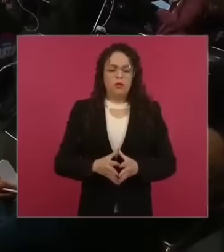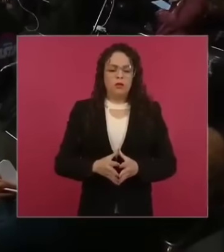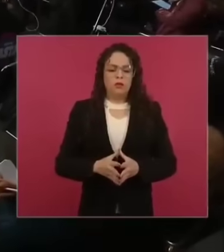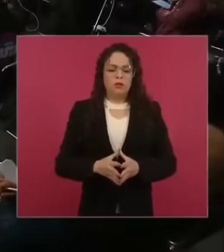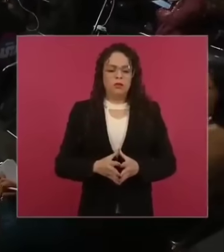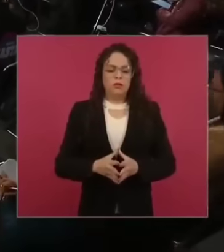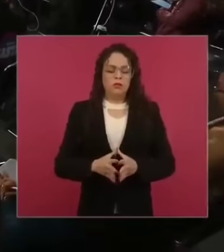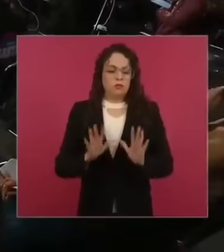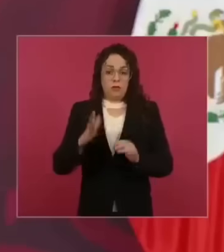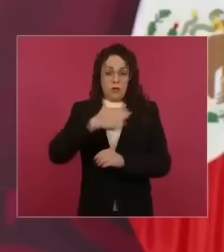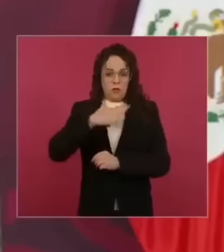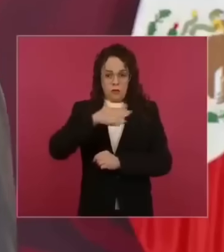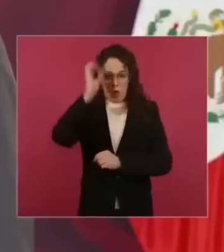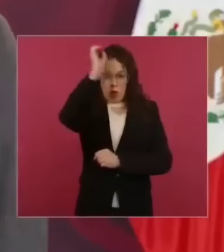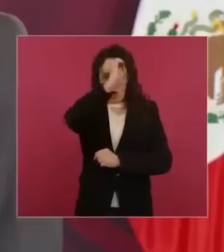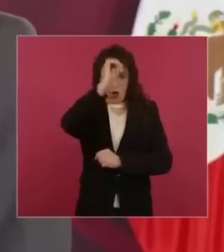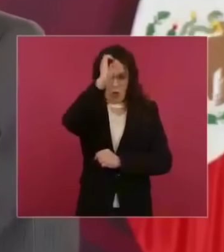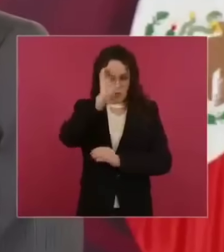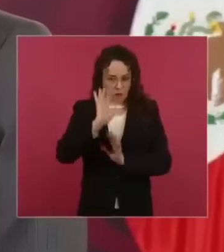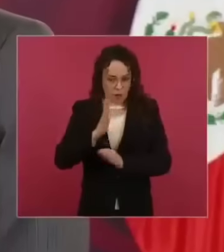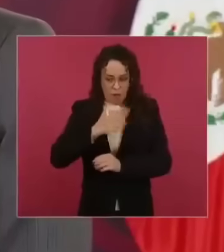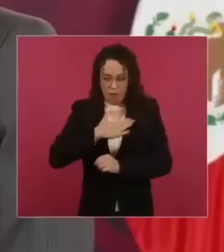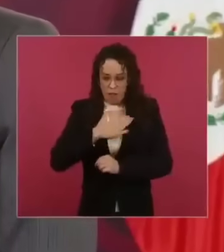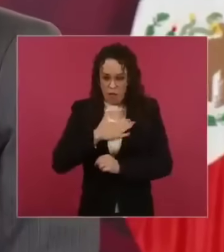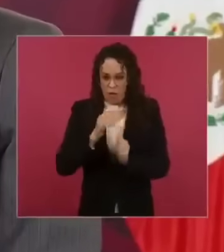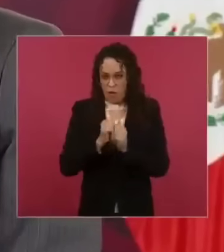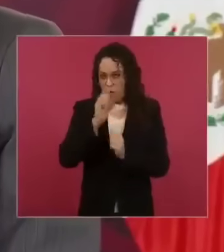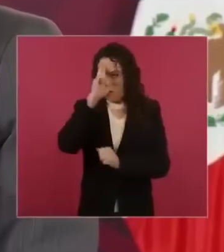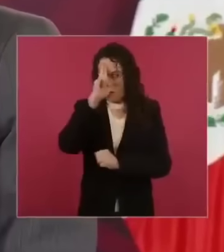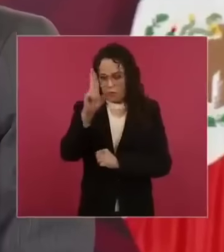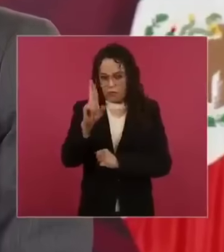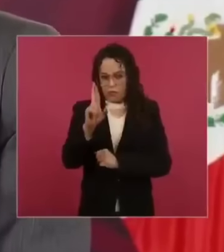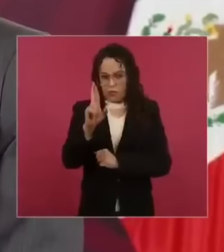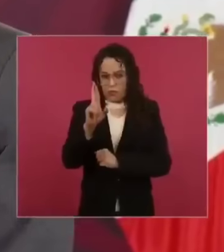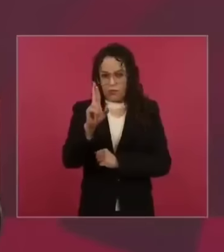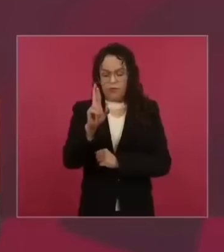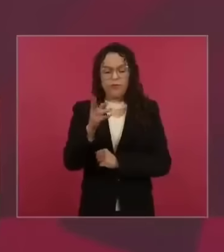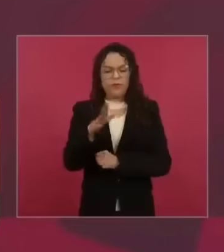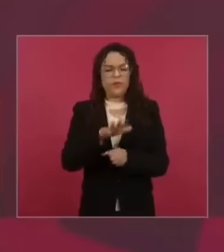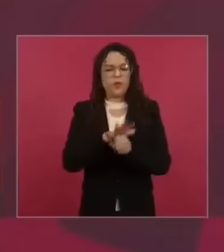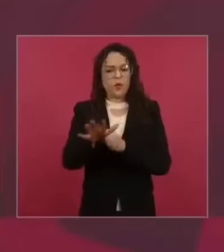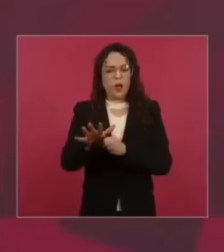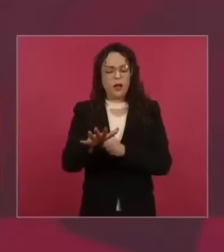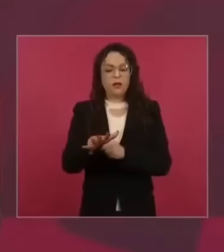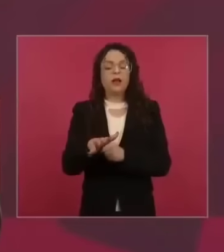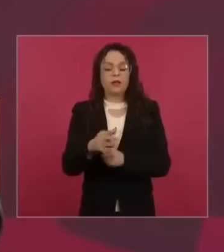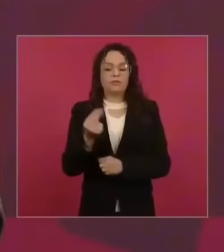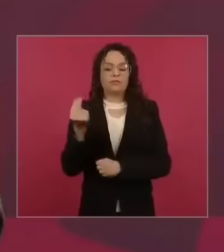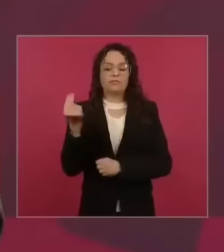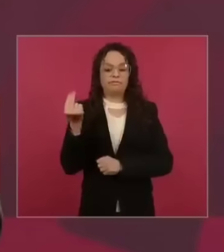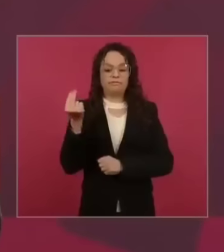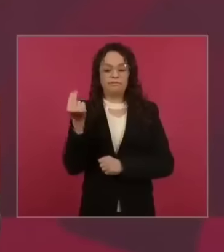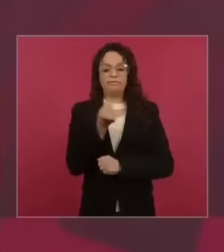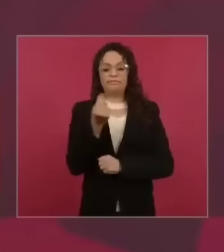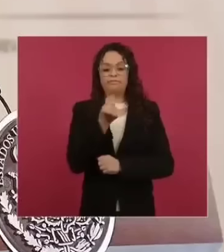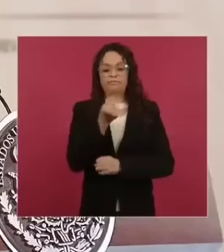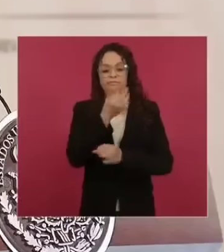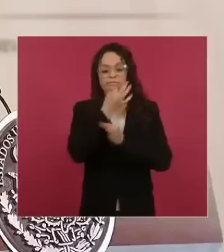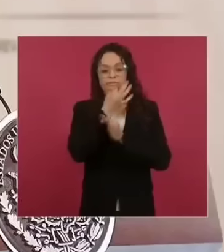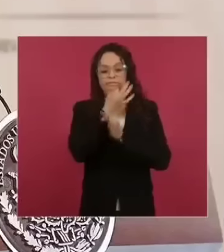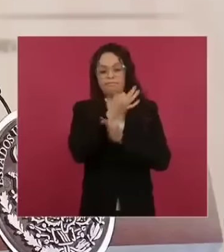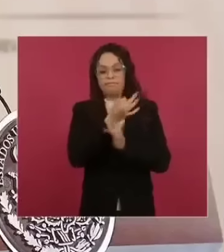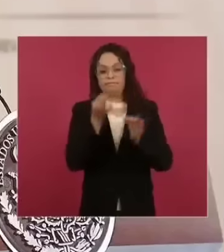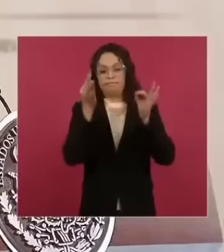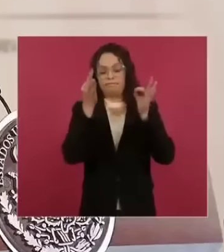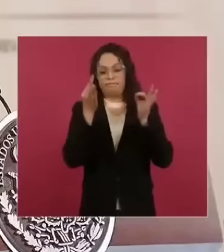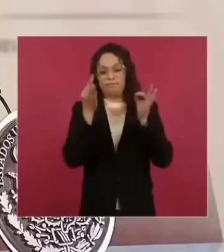ellos mismos y presentan un proyecto que no tiene ni pies ni cabeza eh en el pecado llevan la penitencia es no no no traen